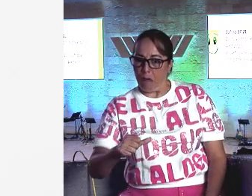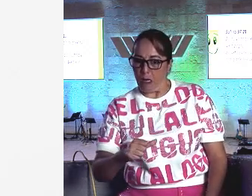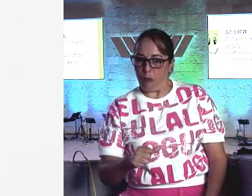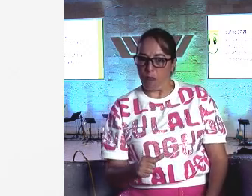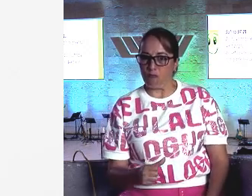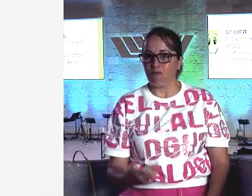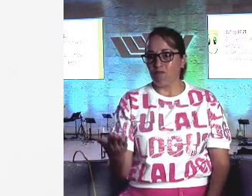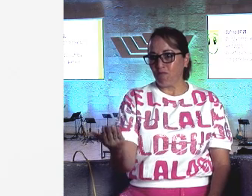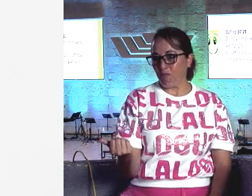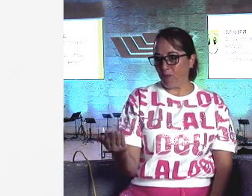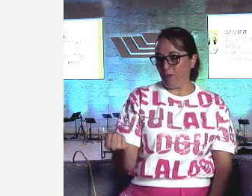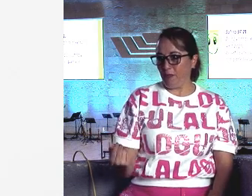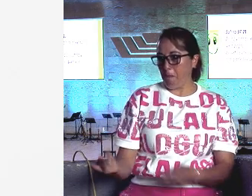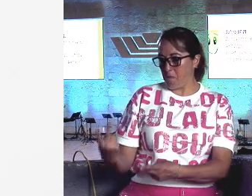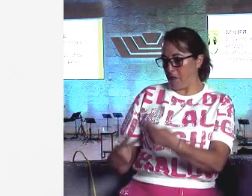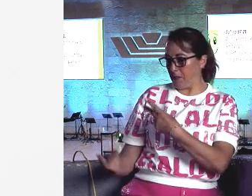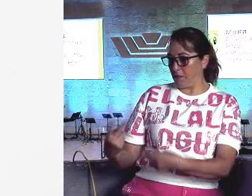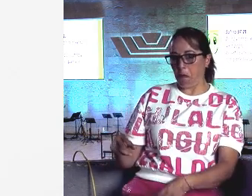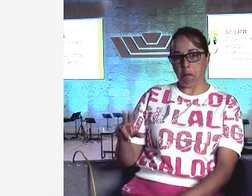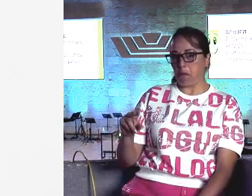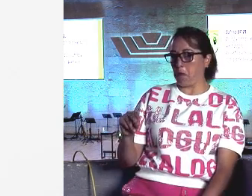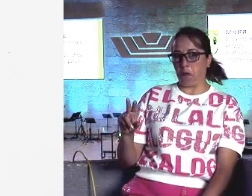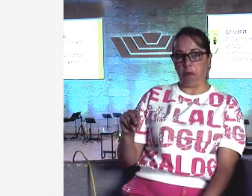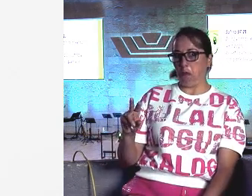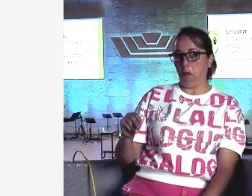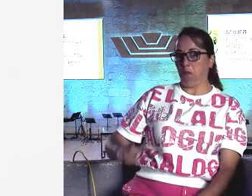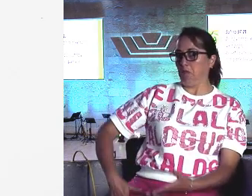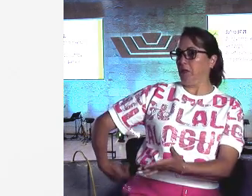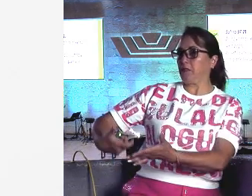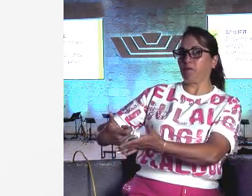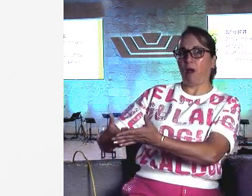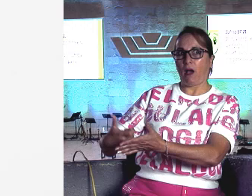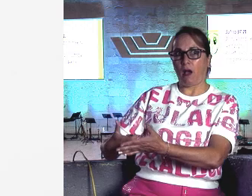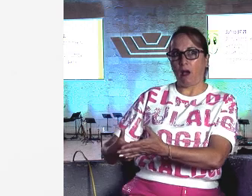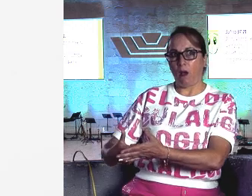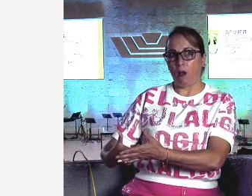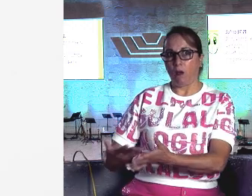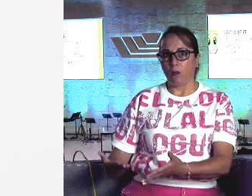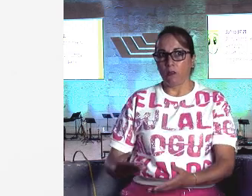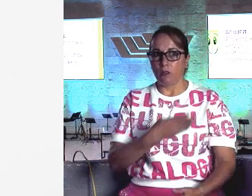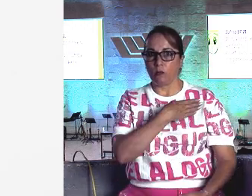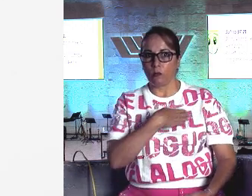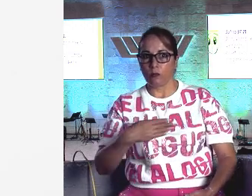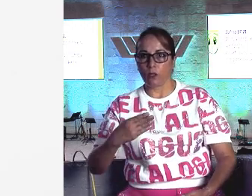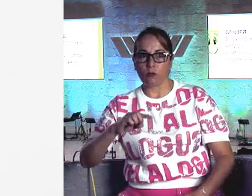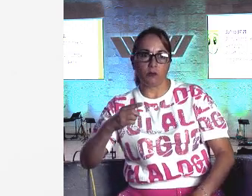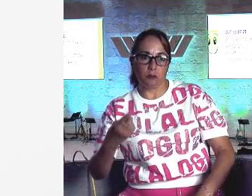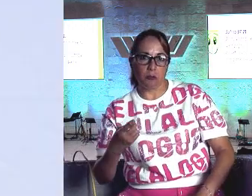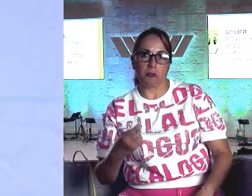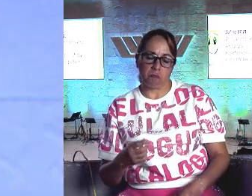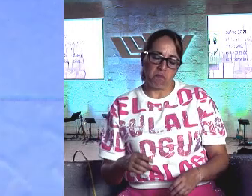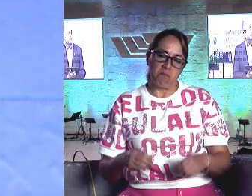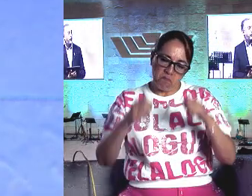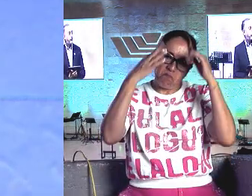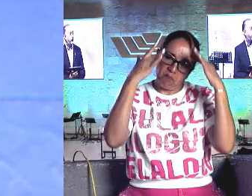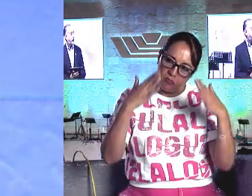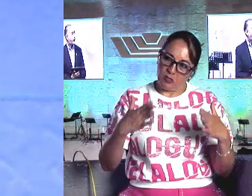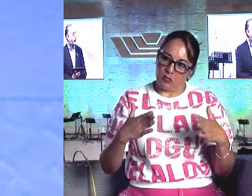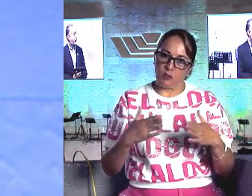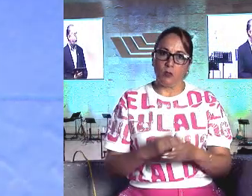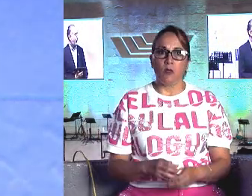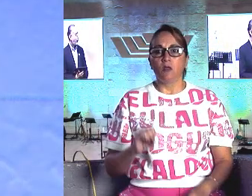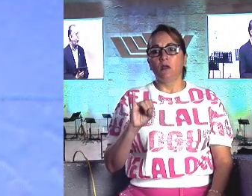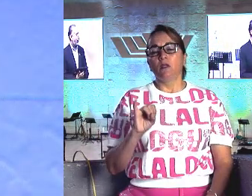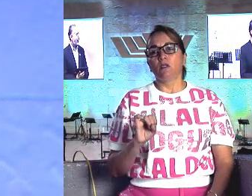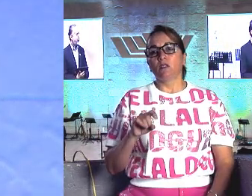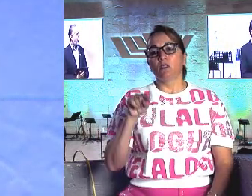¿qué? Y no paga. El justo es bondadoso y comparte lo que tiene. Así que si tú has pedido